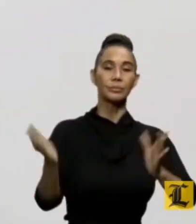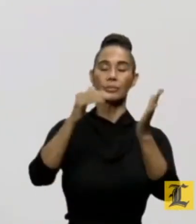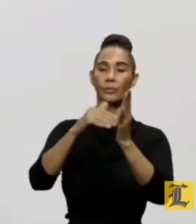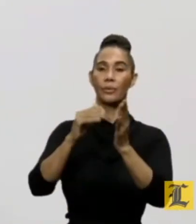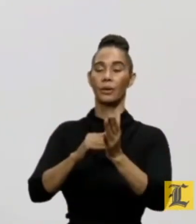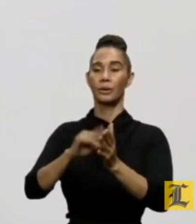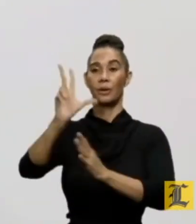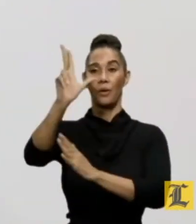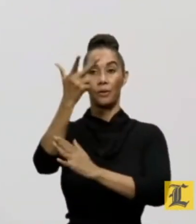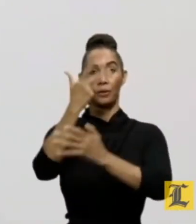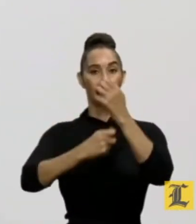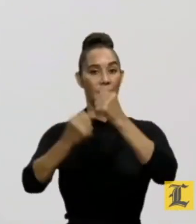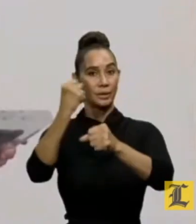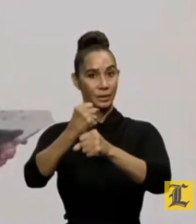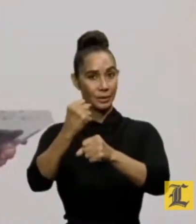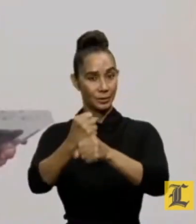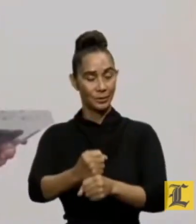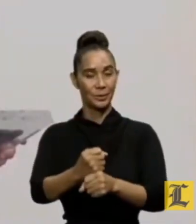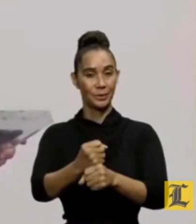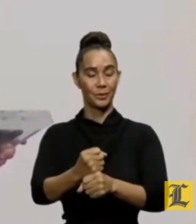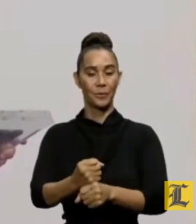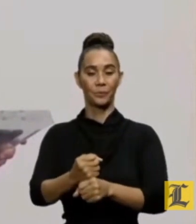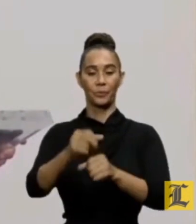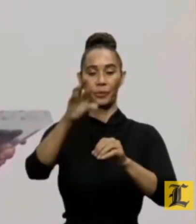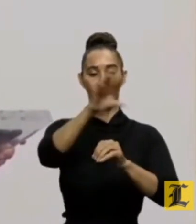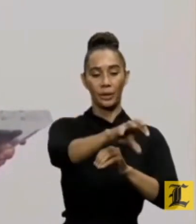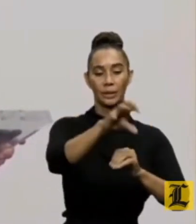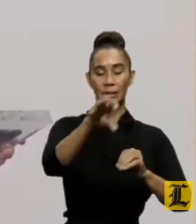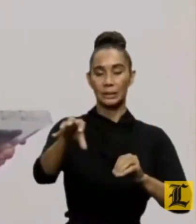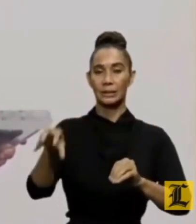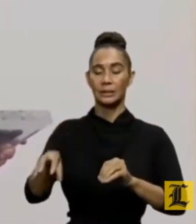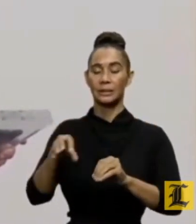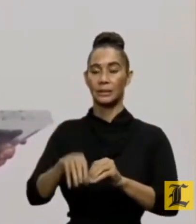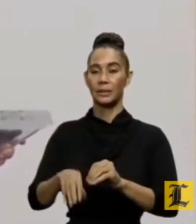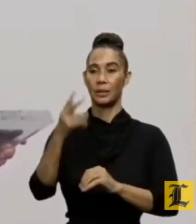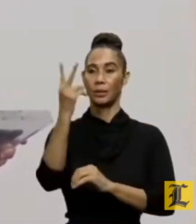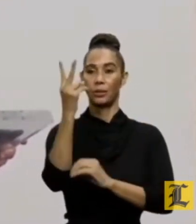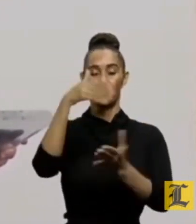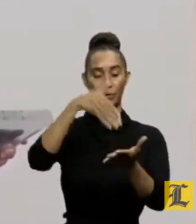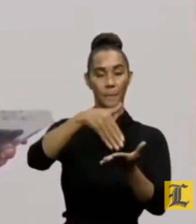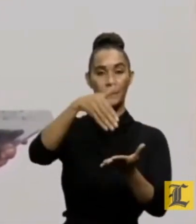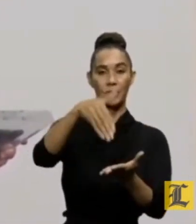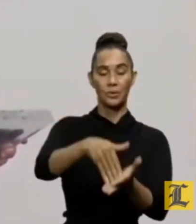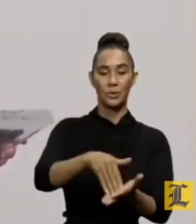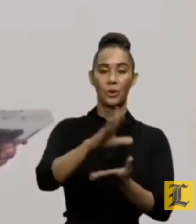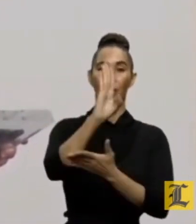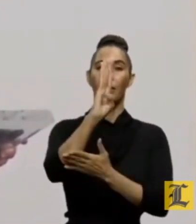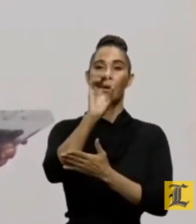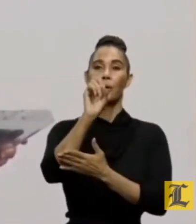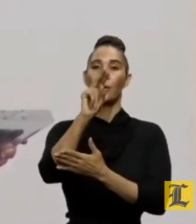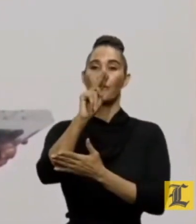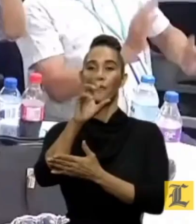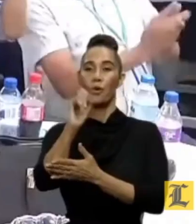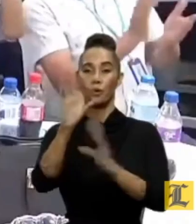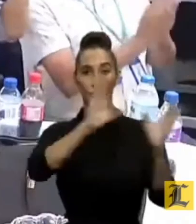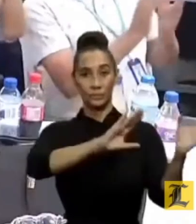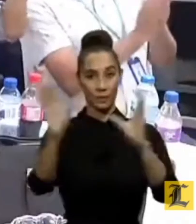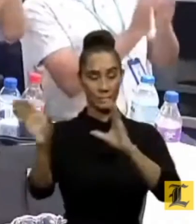por 3er año consecutivo, la distribución de 2 millones de bonos navideños.